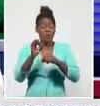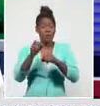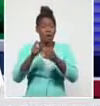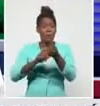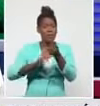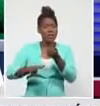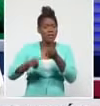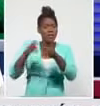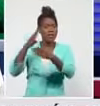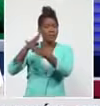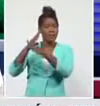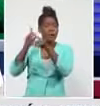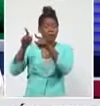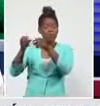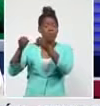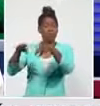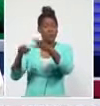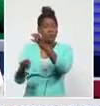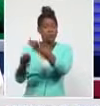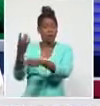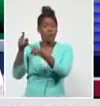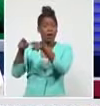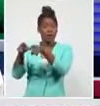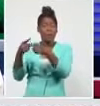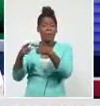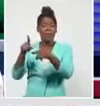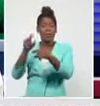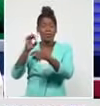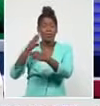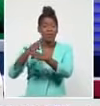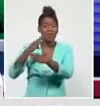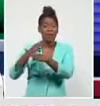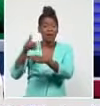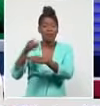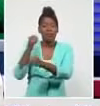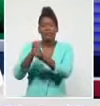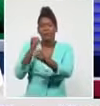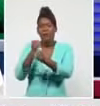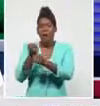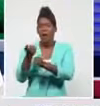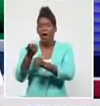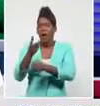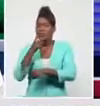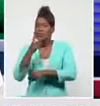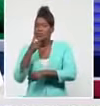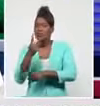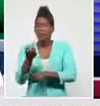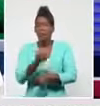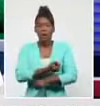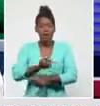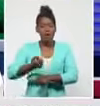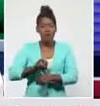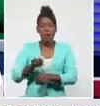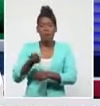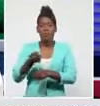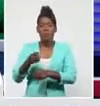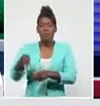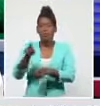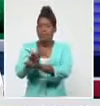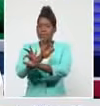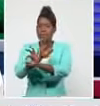Santiago, con un trabajo duro que viene haciendo allí su Consejo de Defensa, su primer secretario,